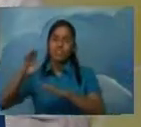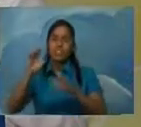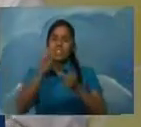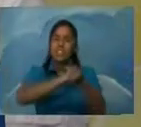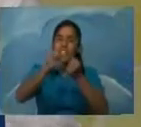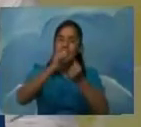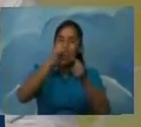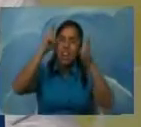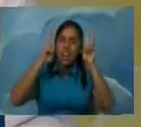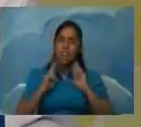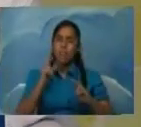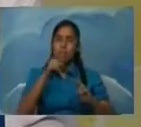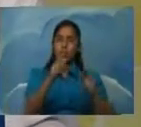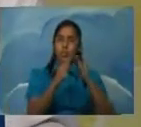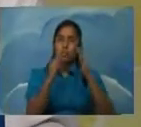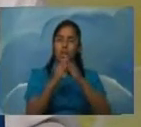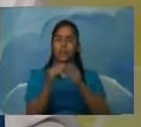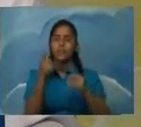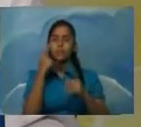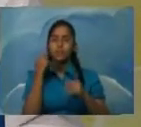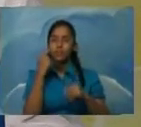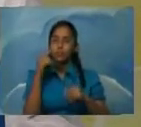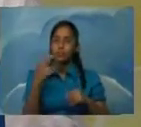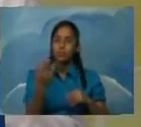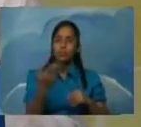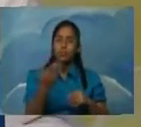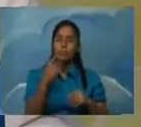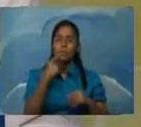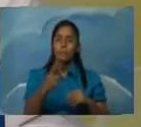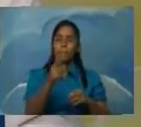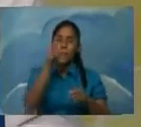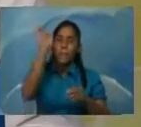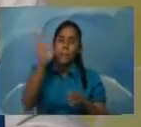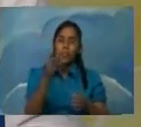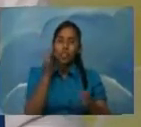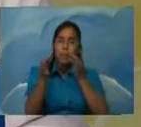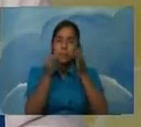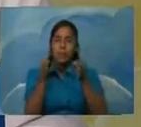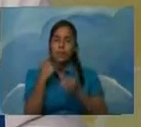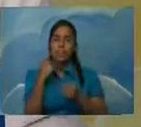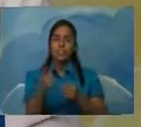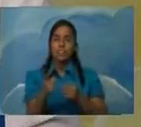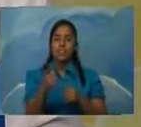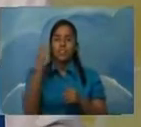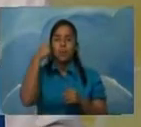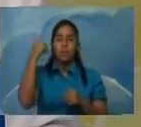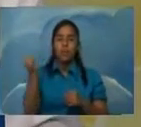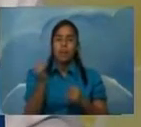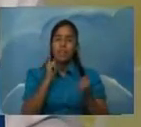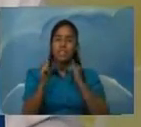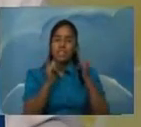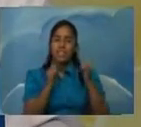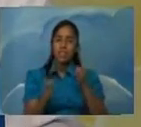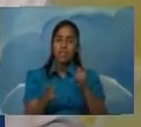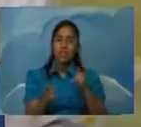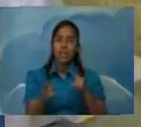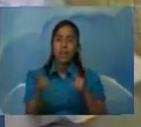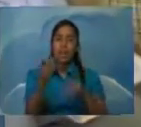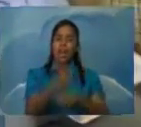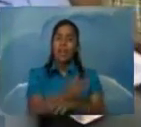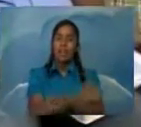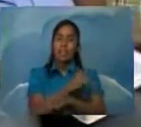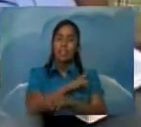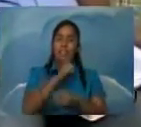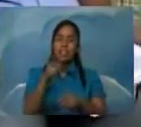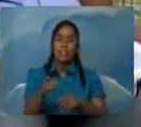casa. Hay esa costumbre, lo que papá explicaba, que para celebrar antes de